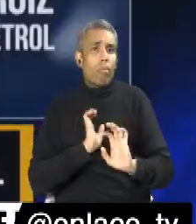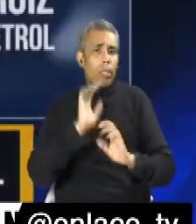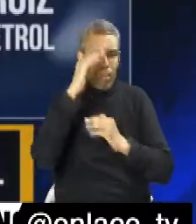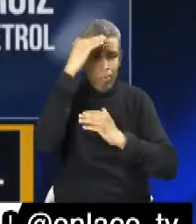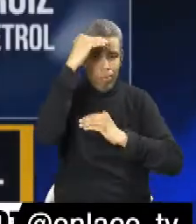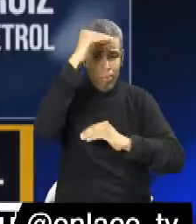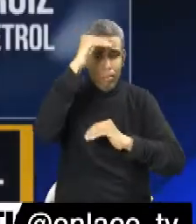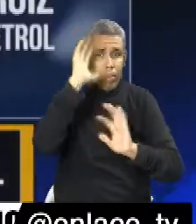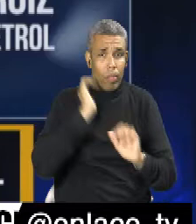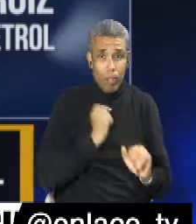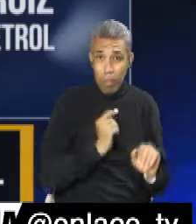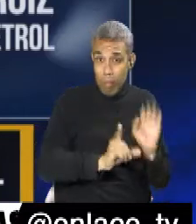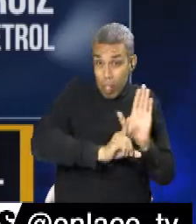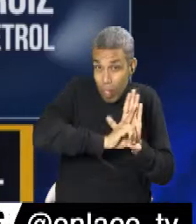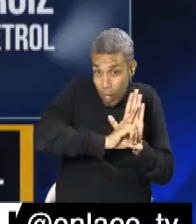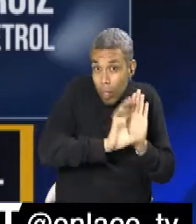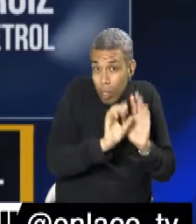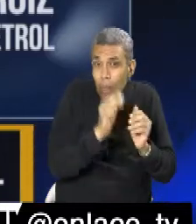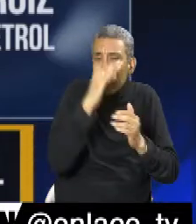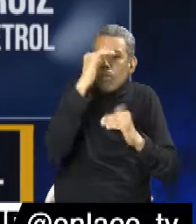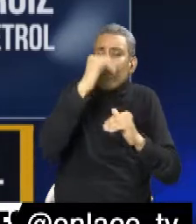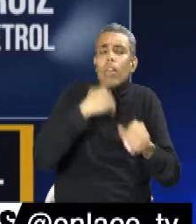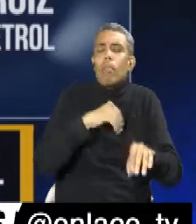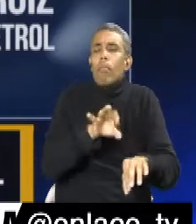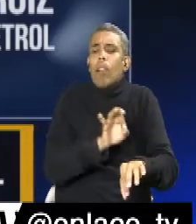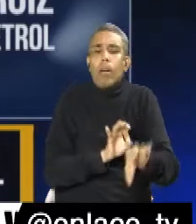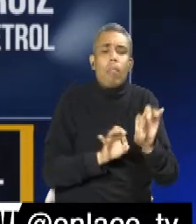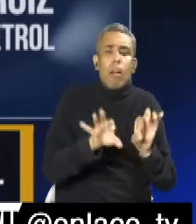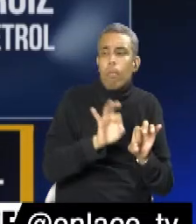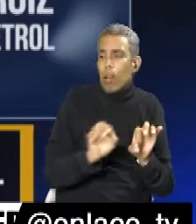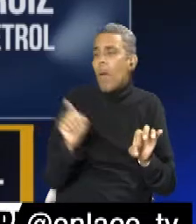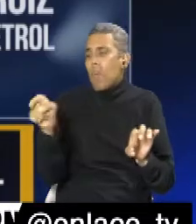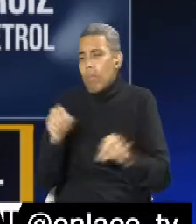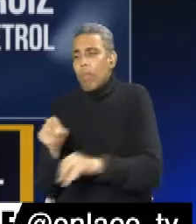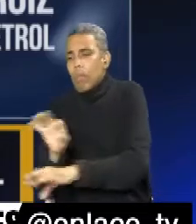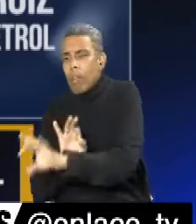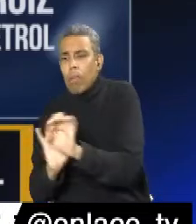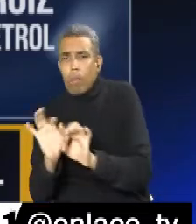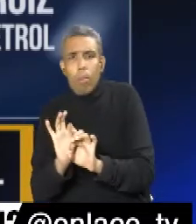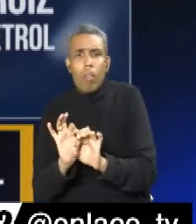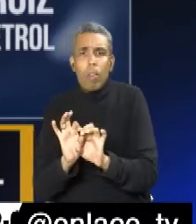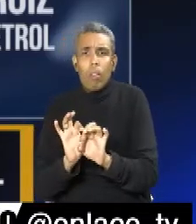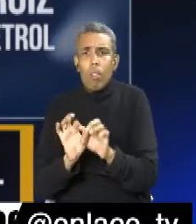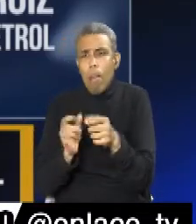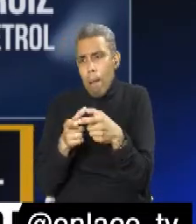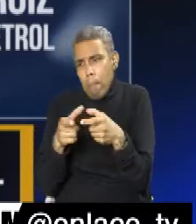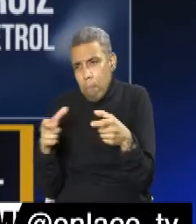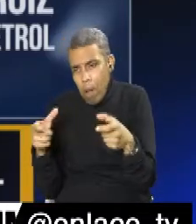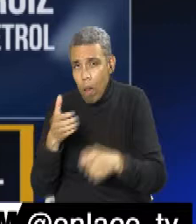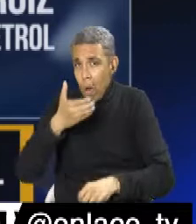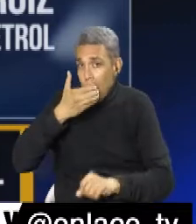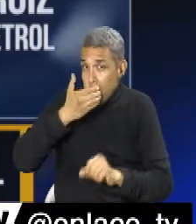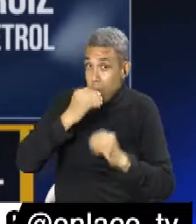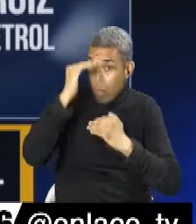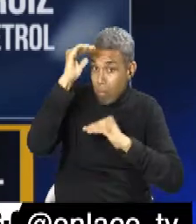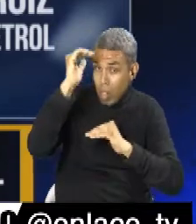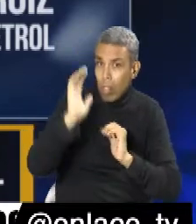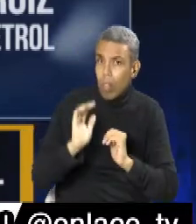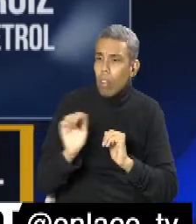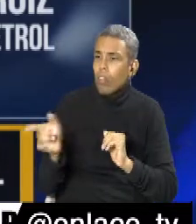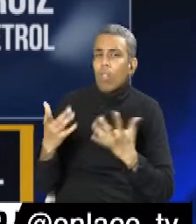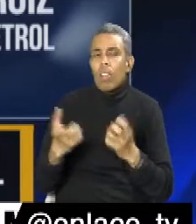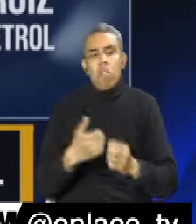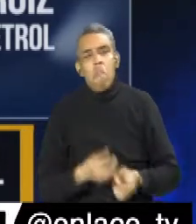un llamado y reiteramos nuestro compromiso de que el diálogo es, digamos, la única forma de resolver